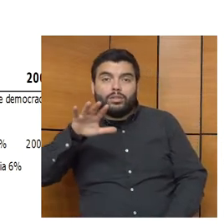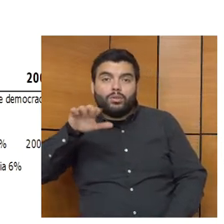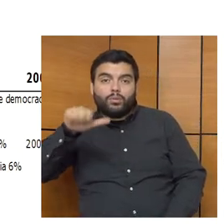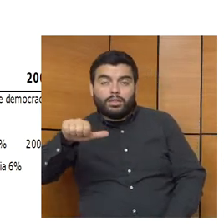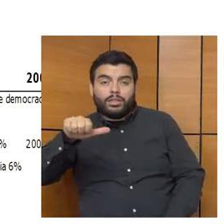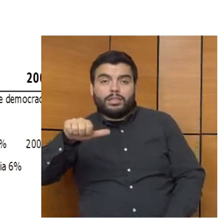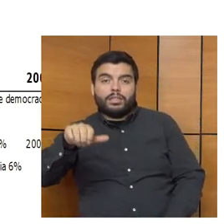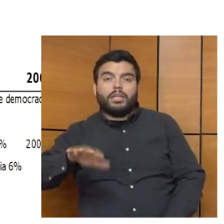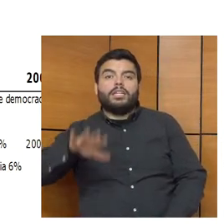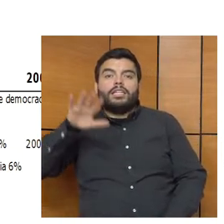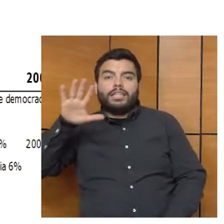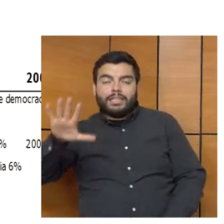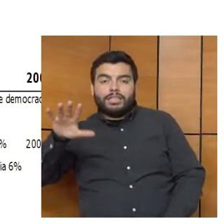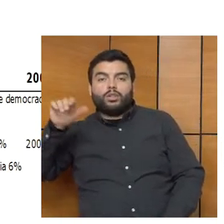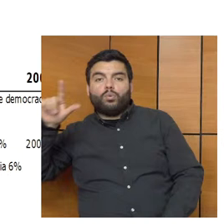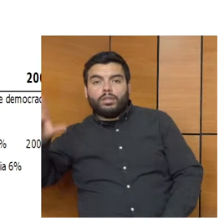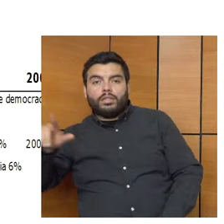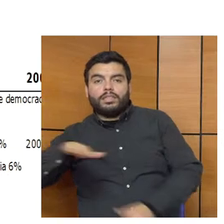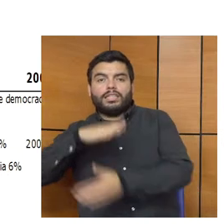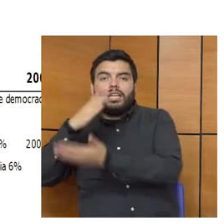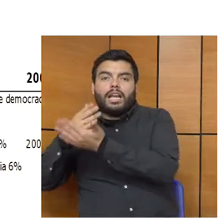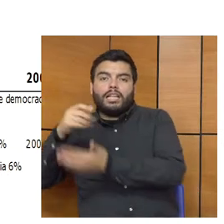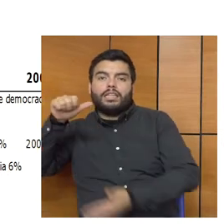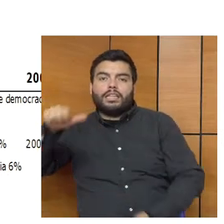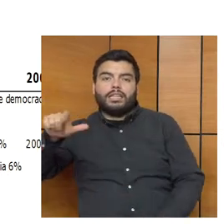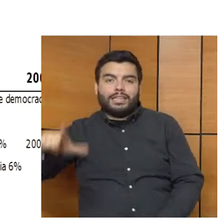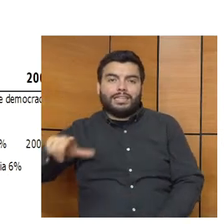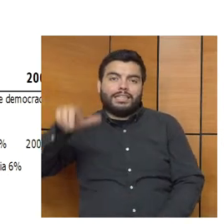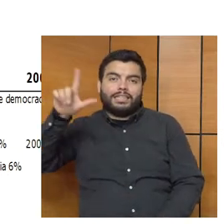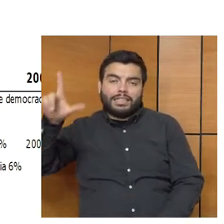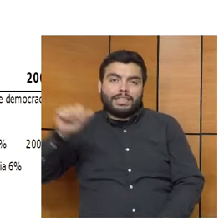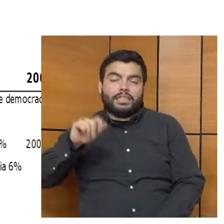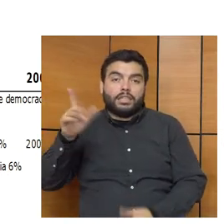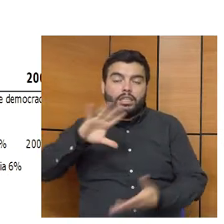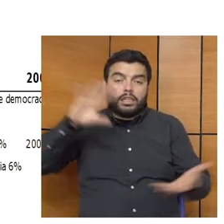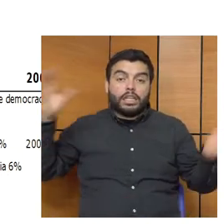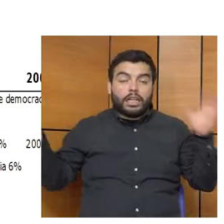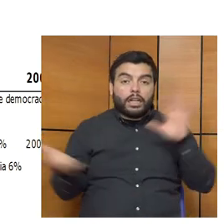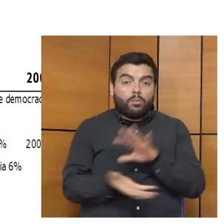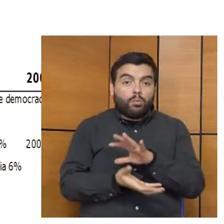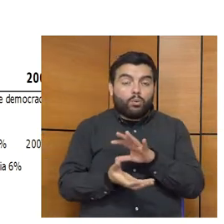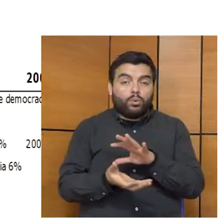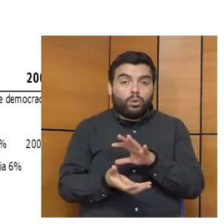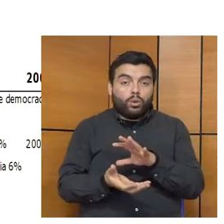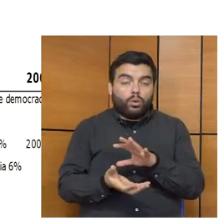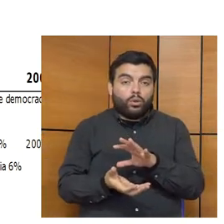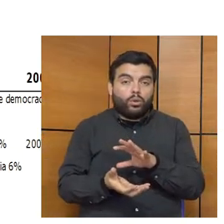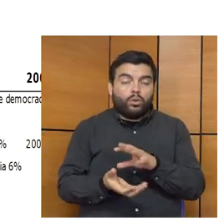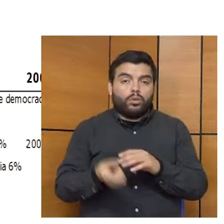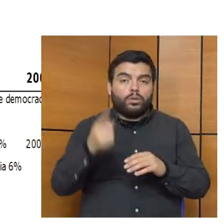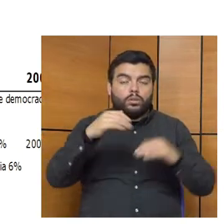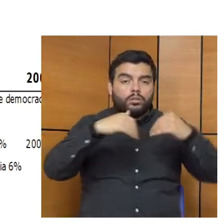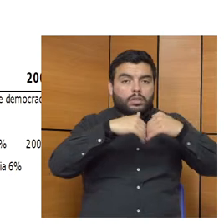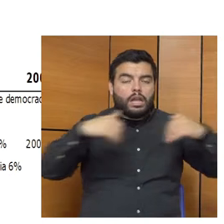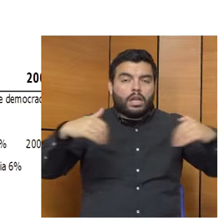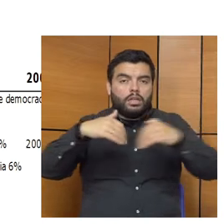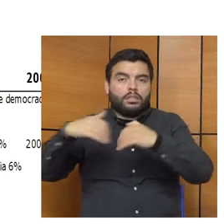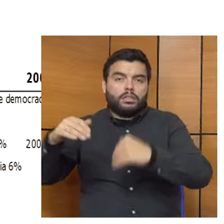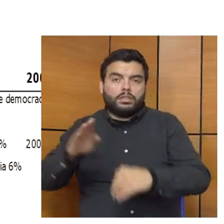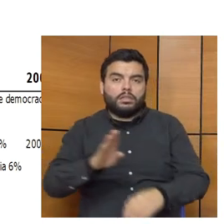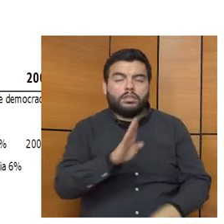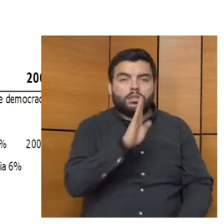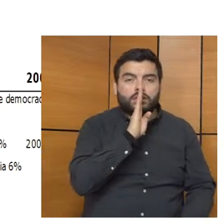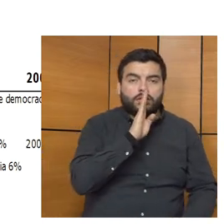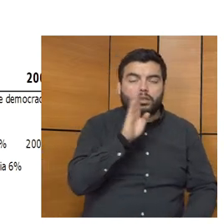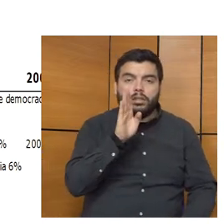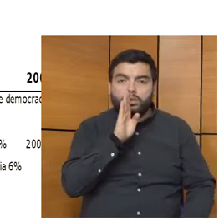57 al 67. A nivel mundial se ha separado entre silenciosa y baby boomer.